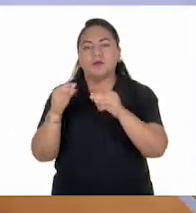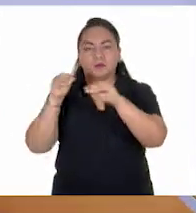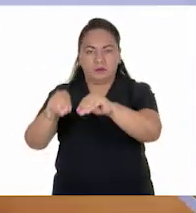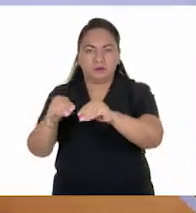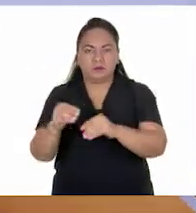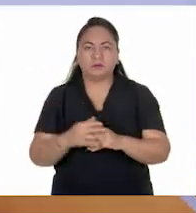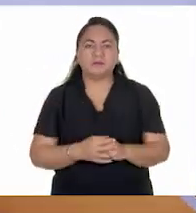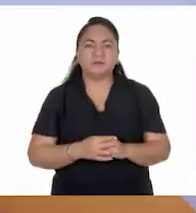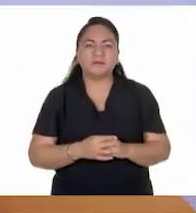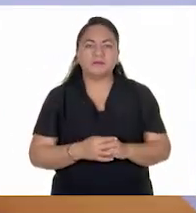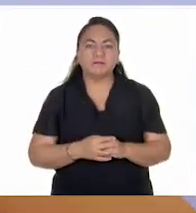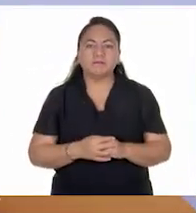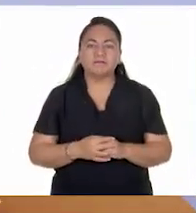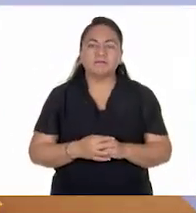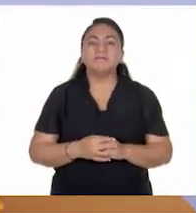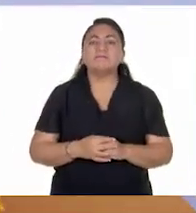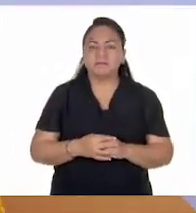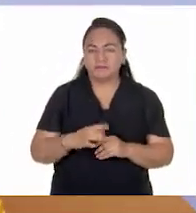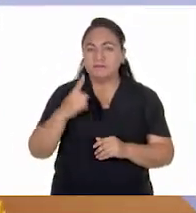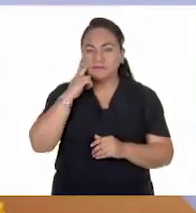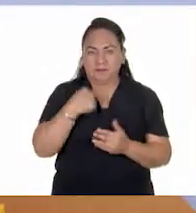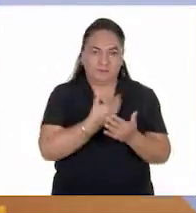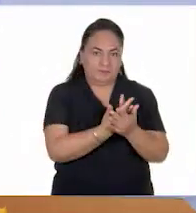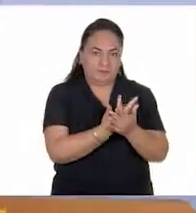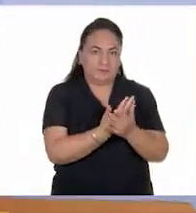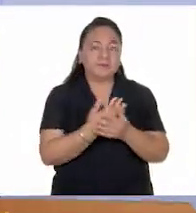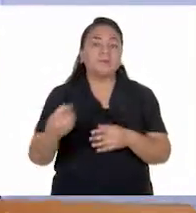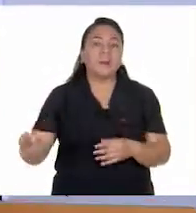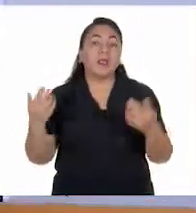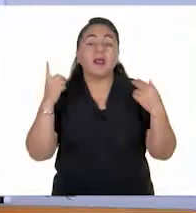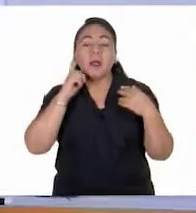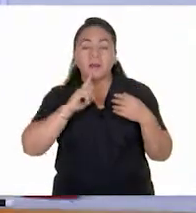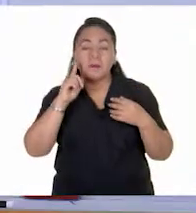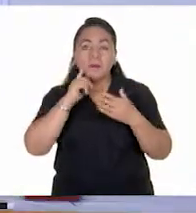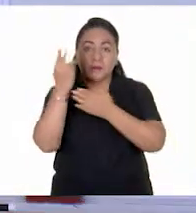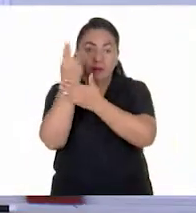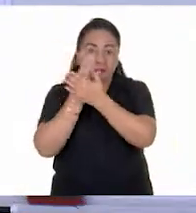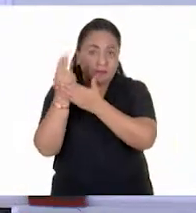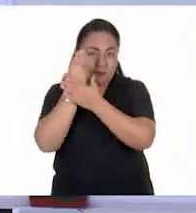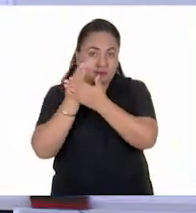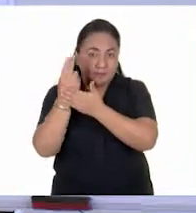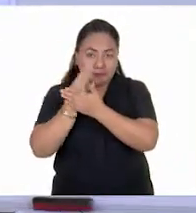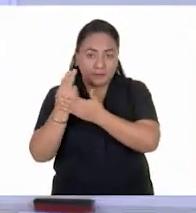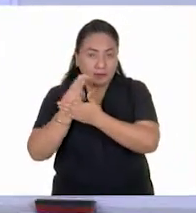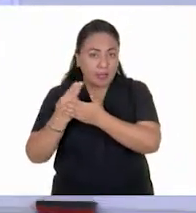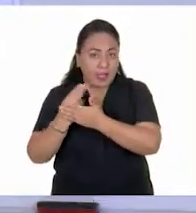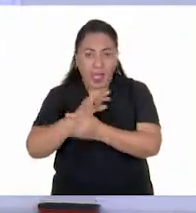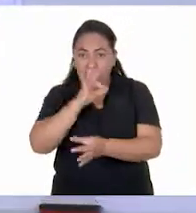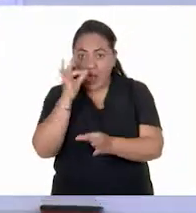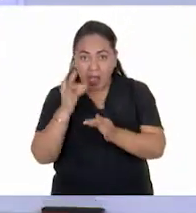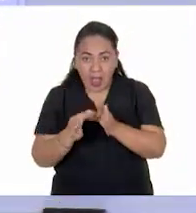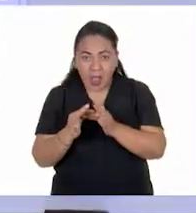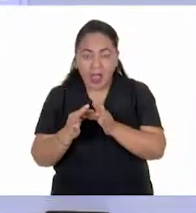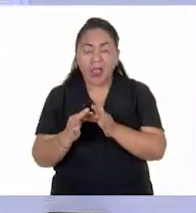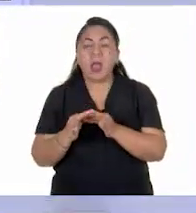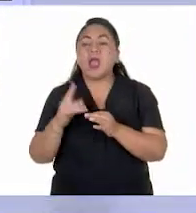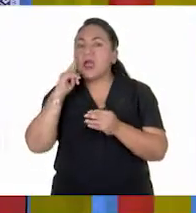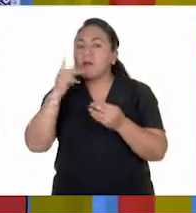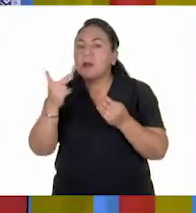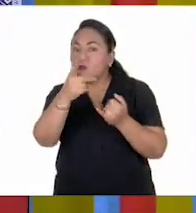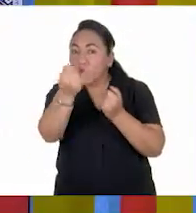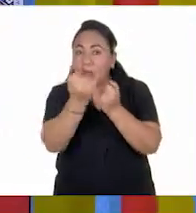Perfecto. Entonces vamos. Muy bien, vamos a esperar a que Pilar termine de hacer el dibujo y ustedes también para poder compararlos.